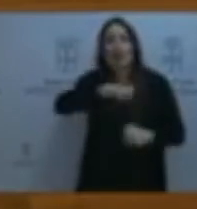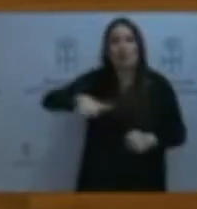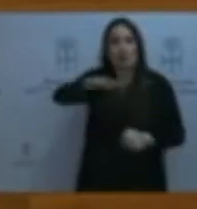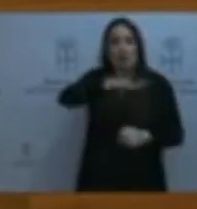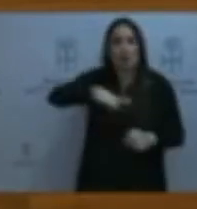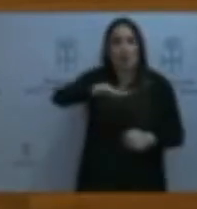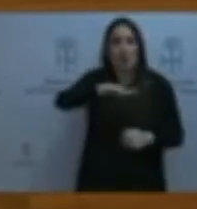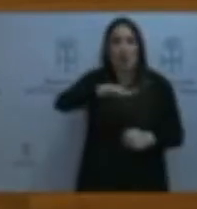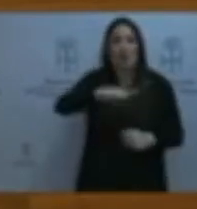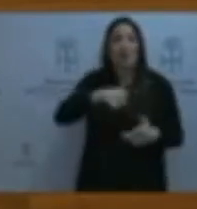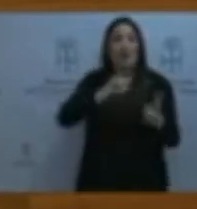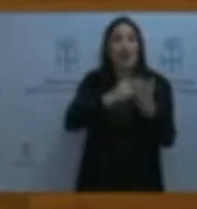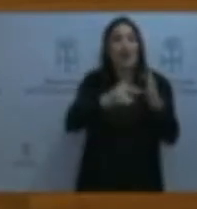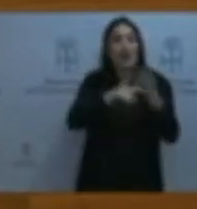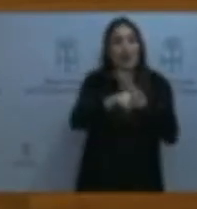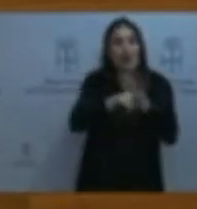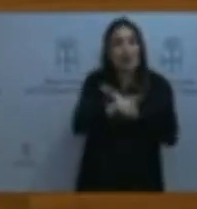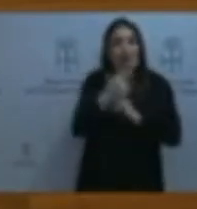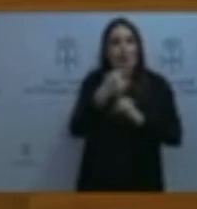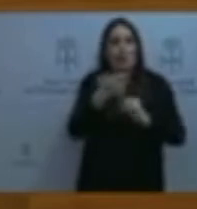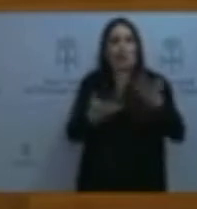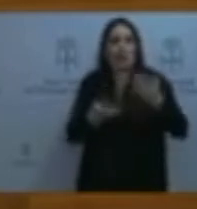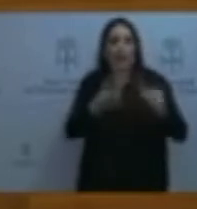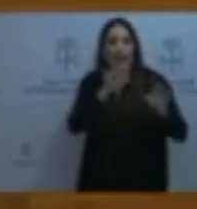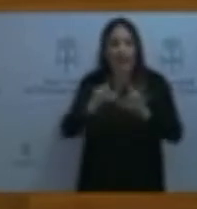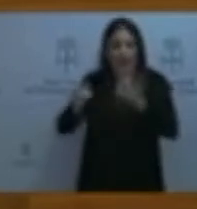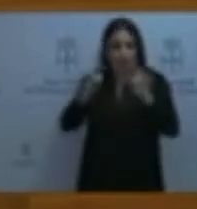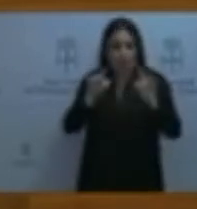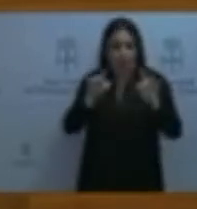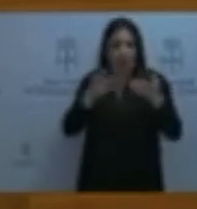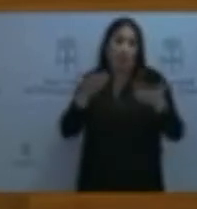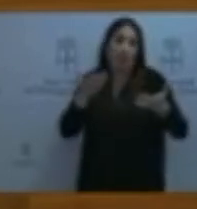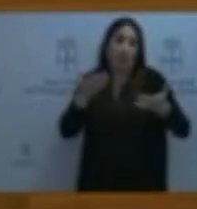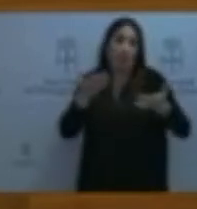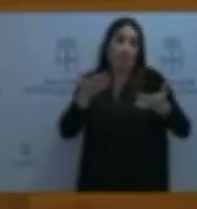que el plan de gestión tiene en cuenta el territorio en base a